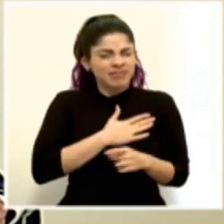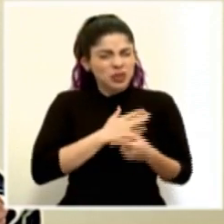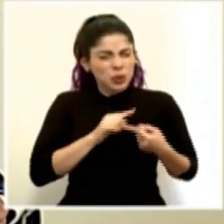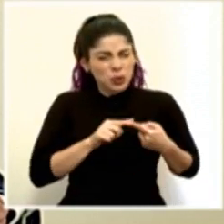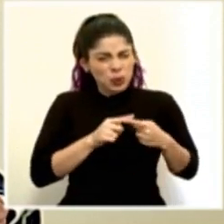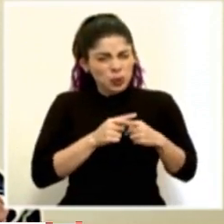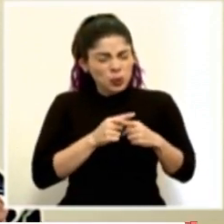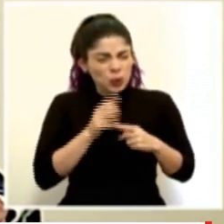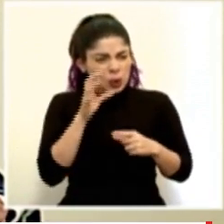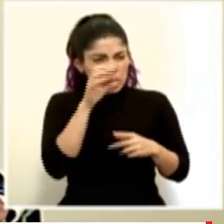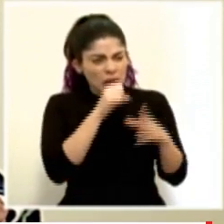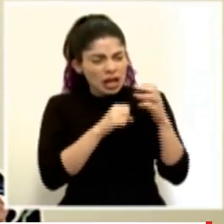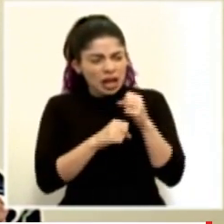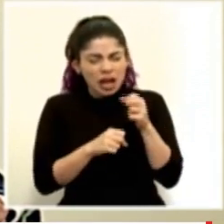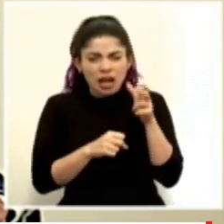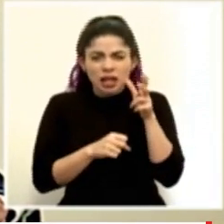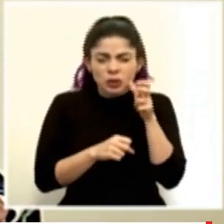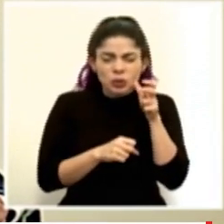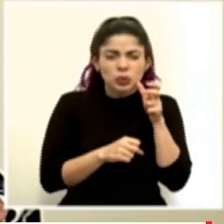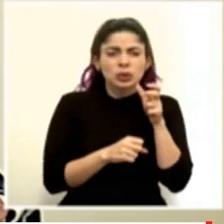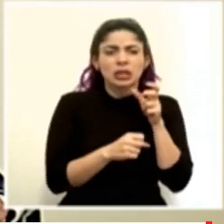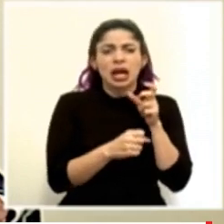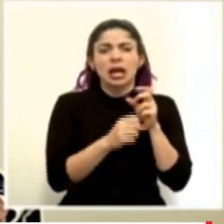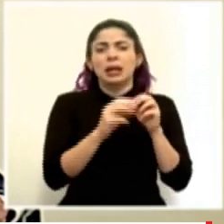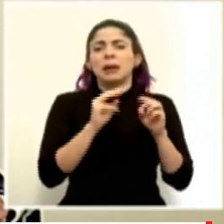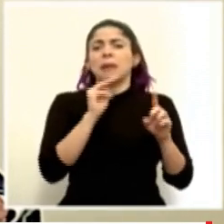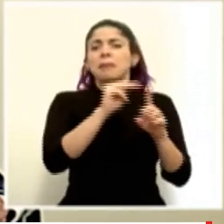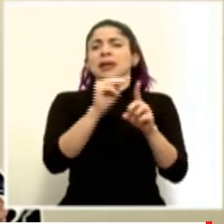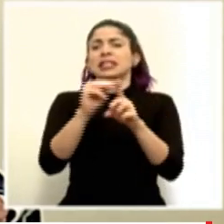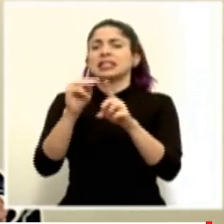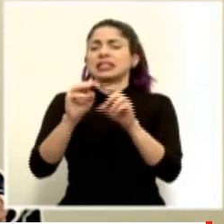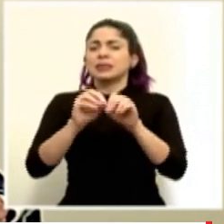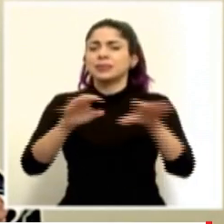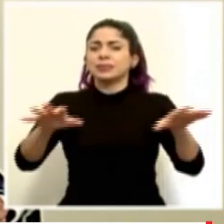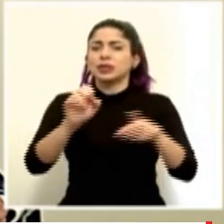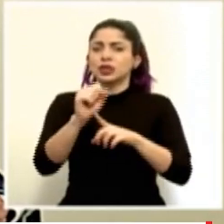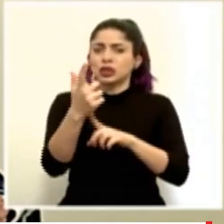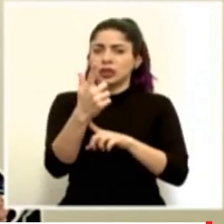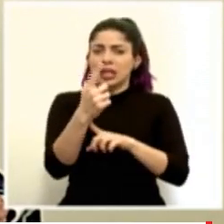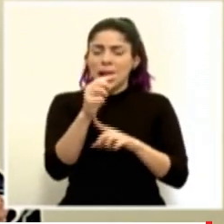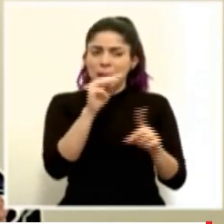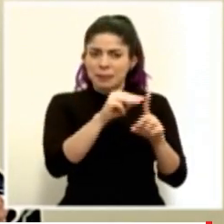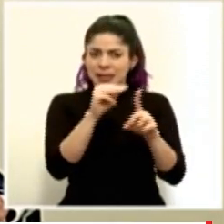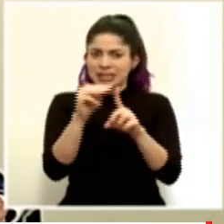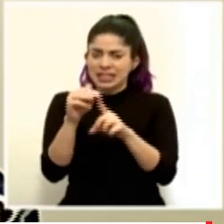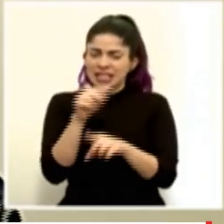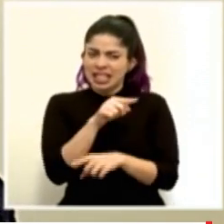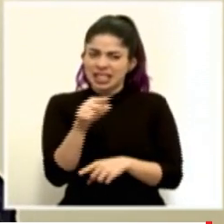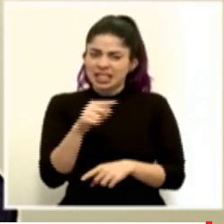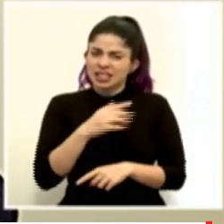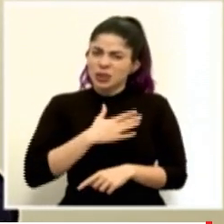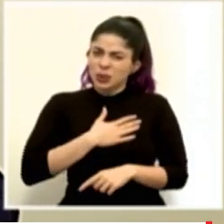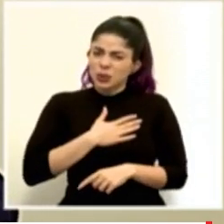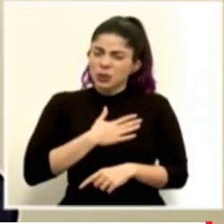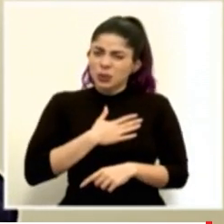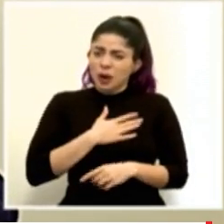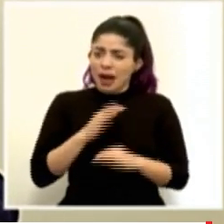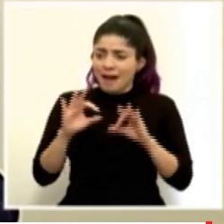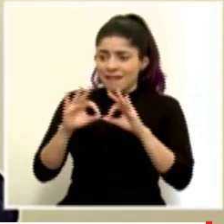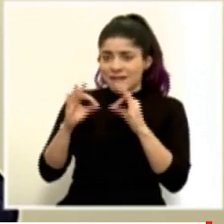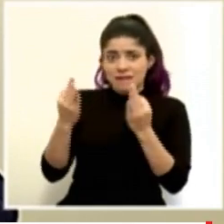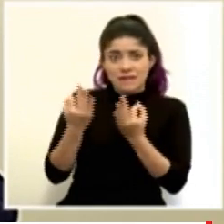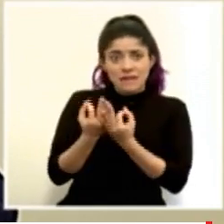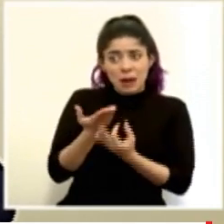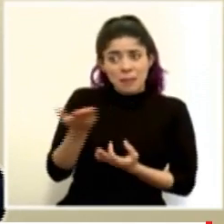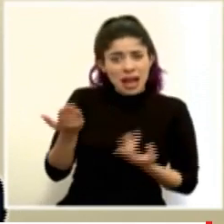es escuchar diferentes mensajes que han estado circulando en las redes sociales, que aún con estas familias